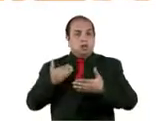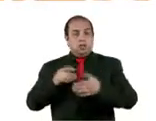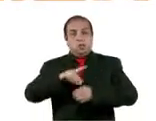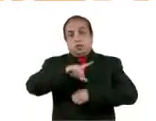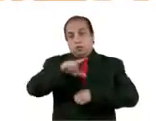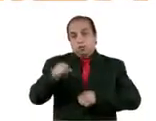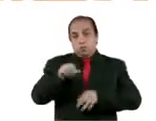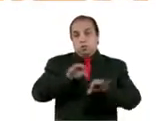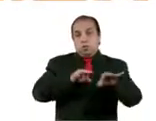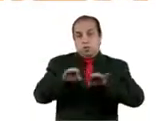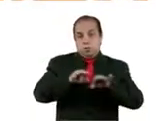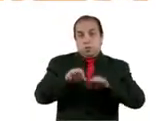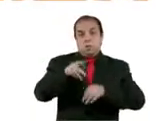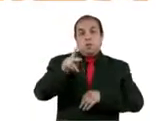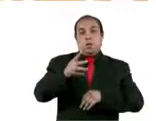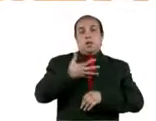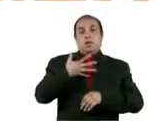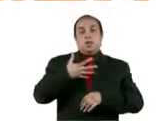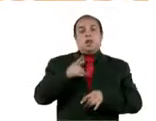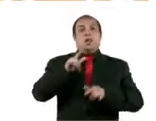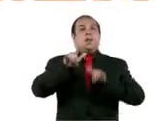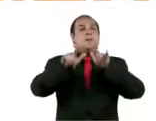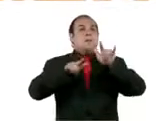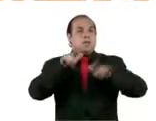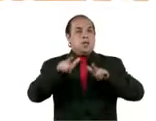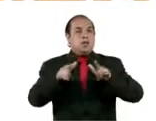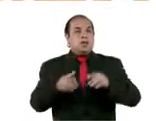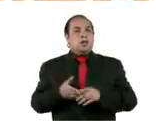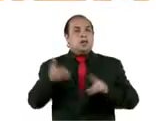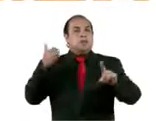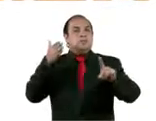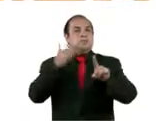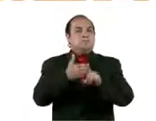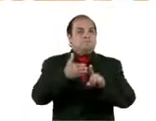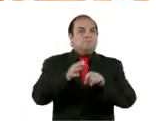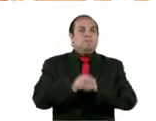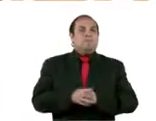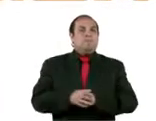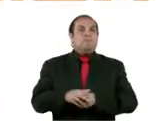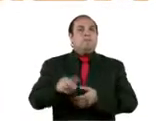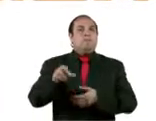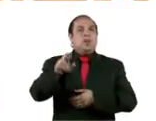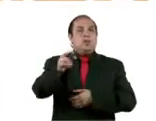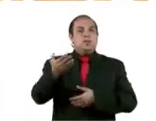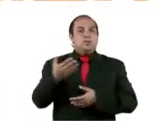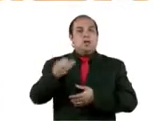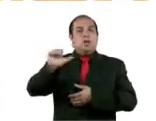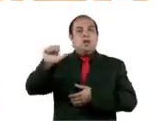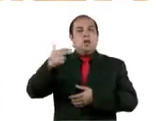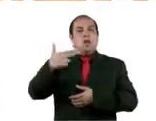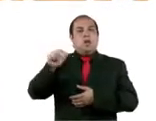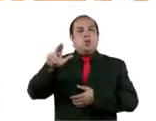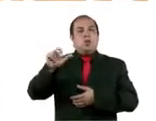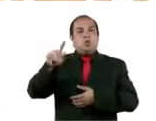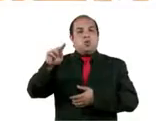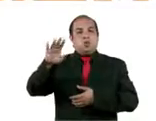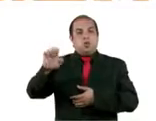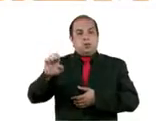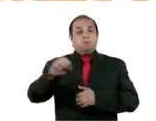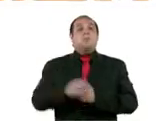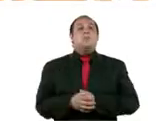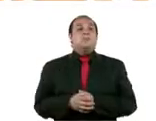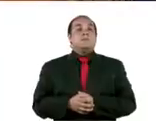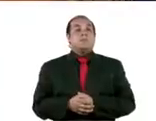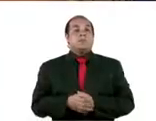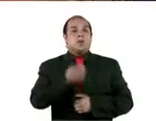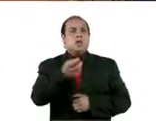trabajos posteriores, pero va a haber un festival asociado al recibimiento del ahuehuete. ¿Con estos trabajos previos